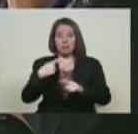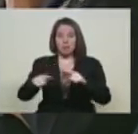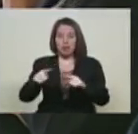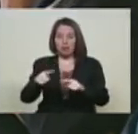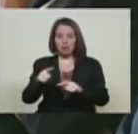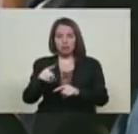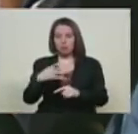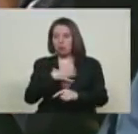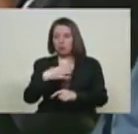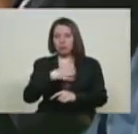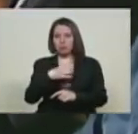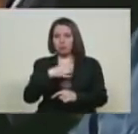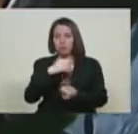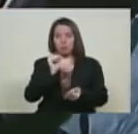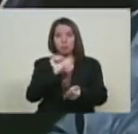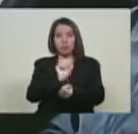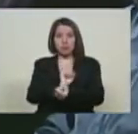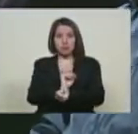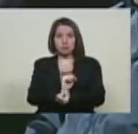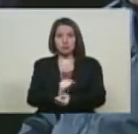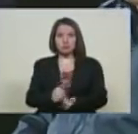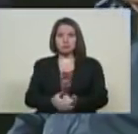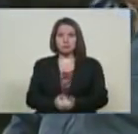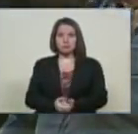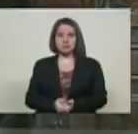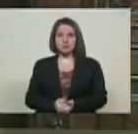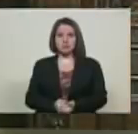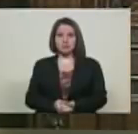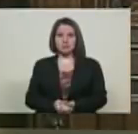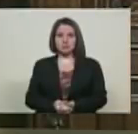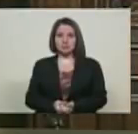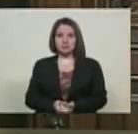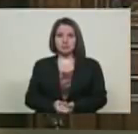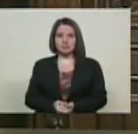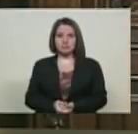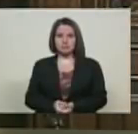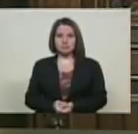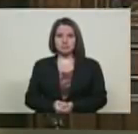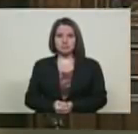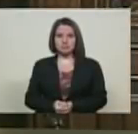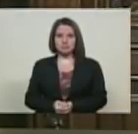Miranda, en Los Teques, y